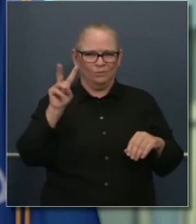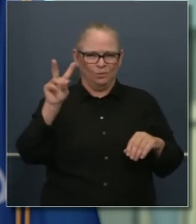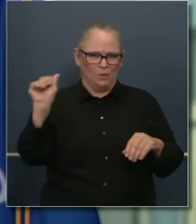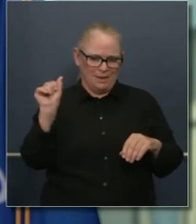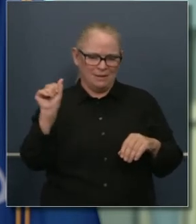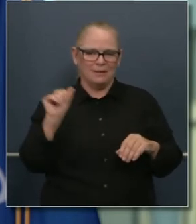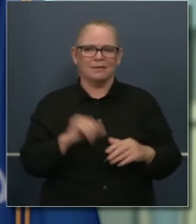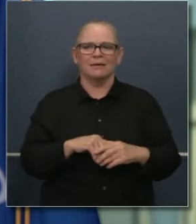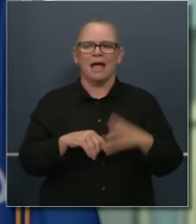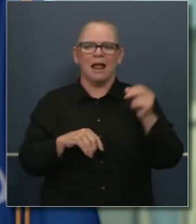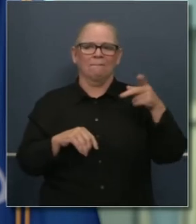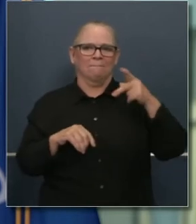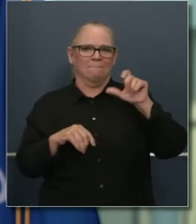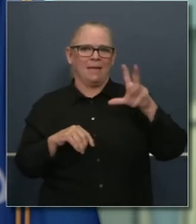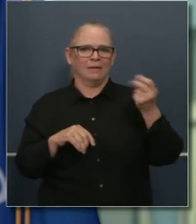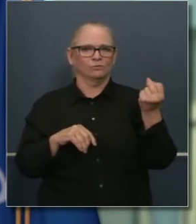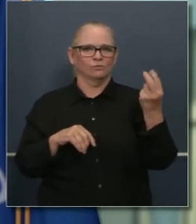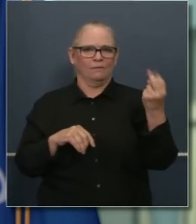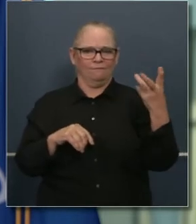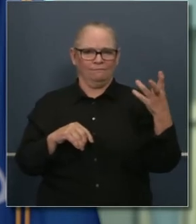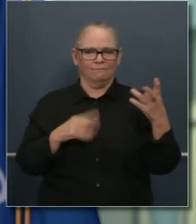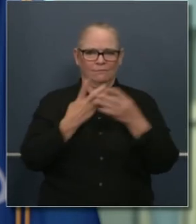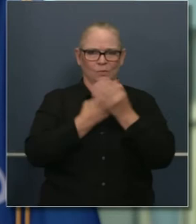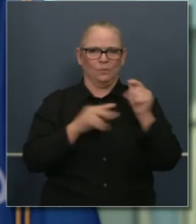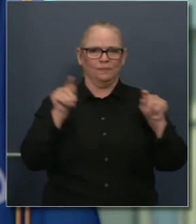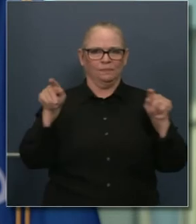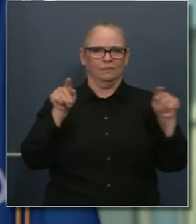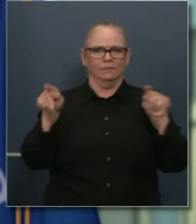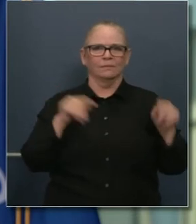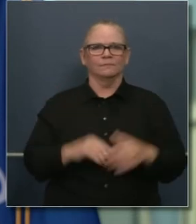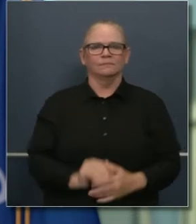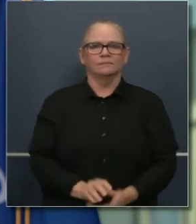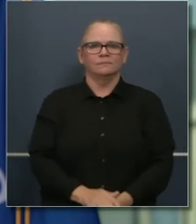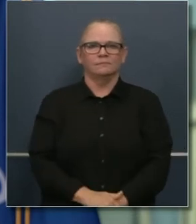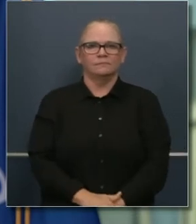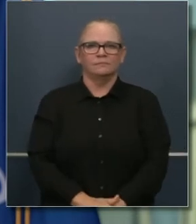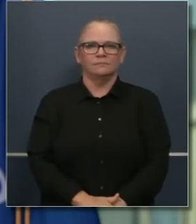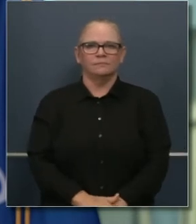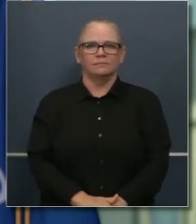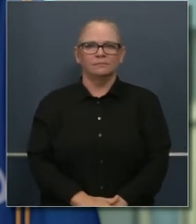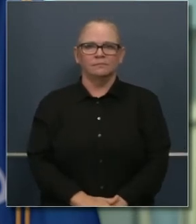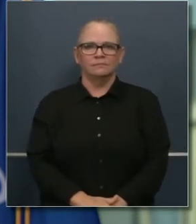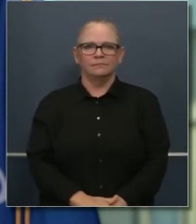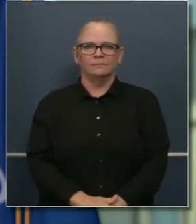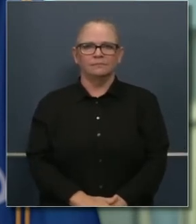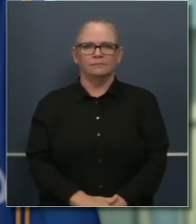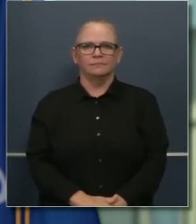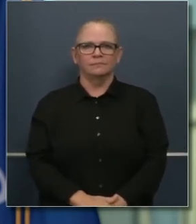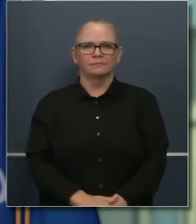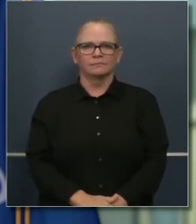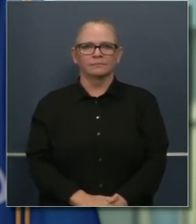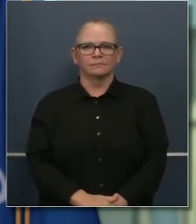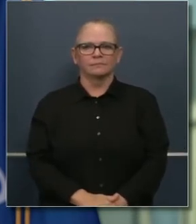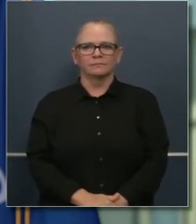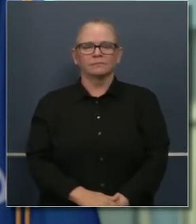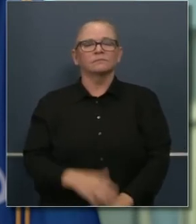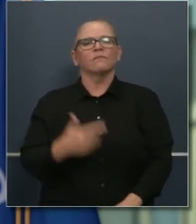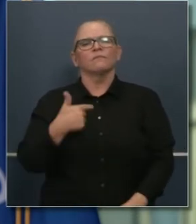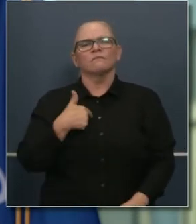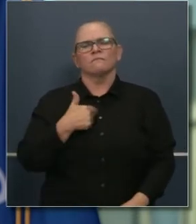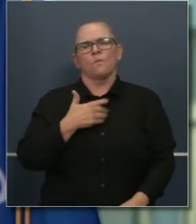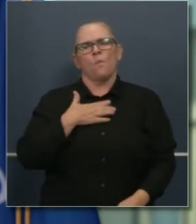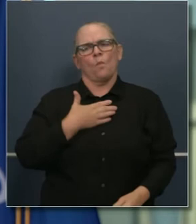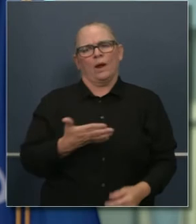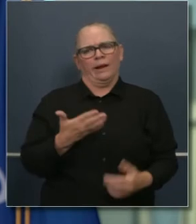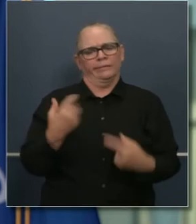diagnósticas se ha hecho progreso en ese estado y pues en cuanto a los grupos de estudiantes que deben trabajar